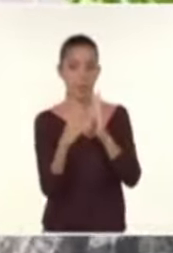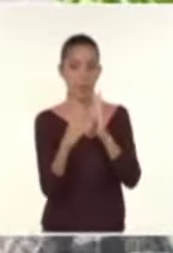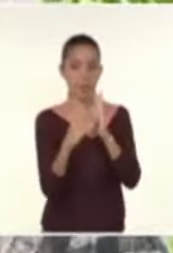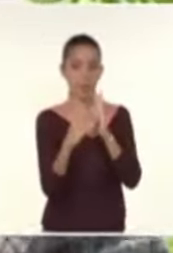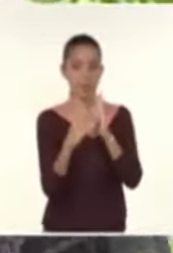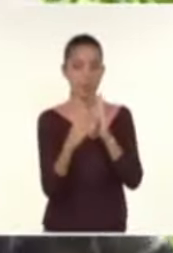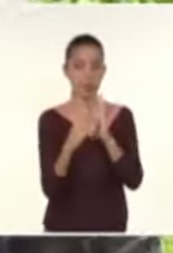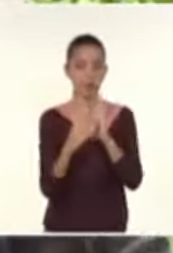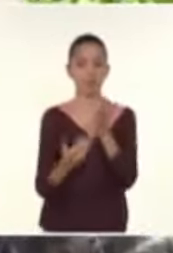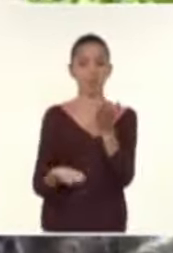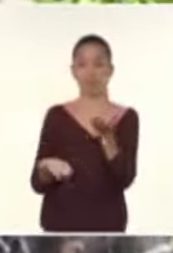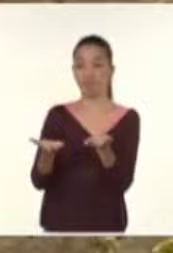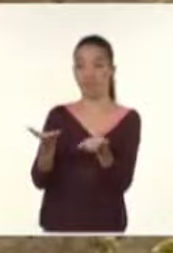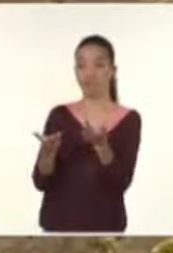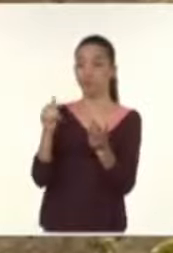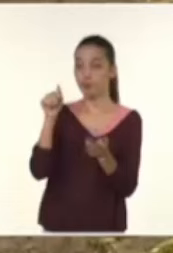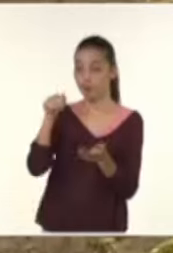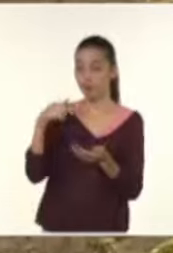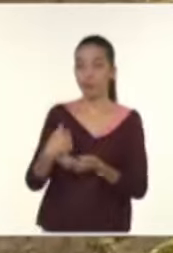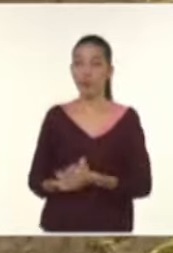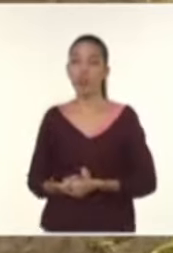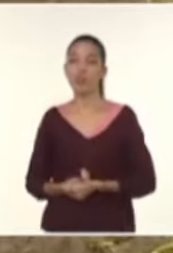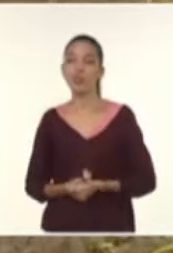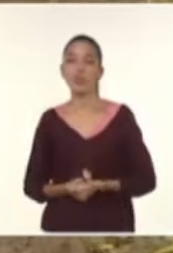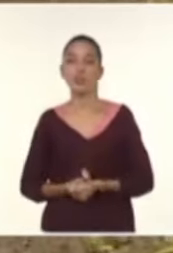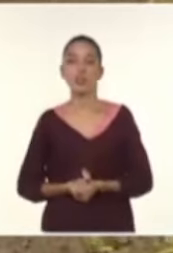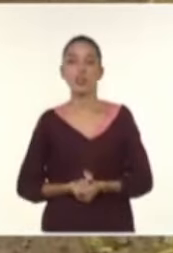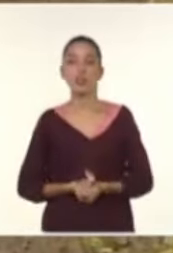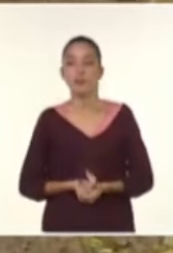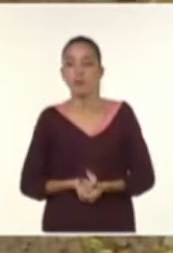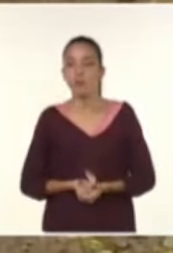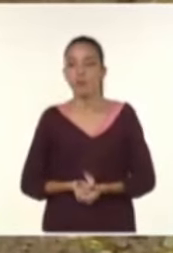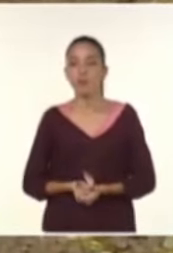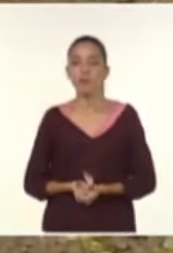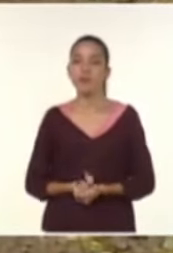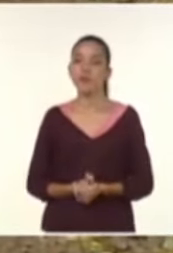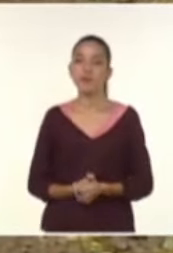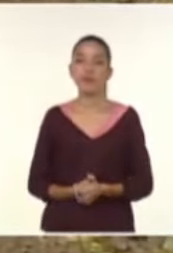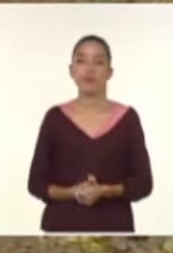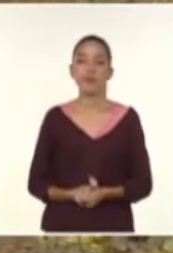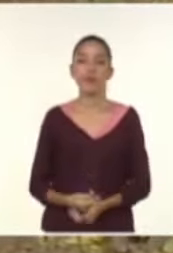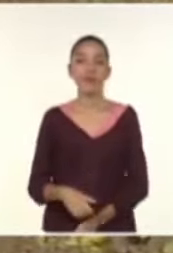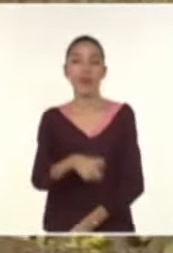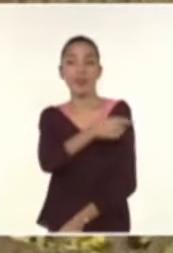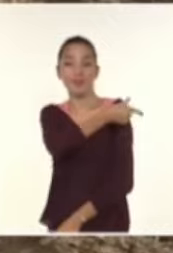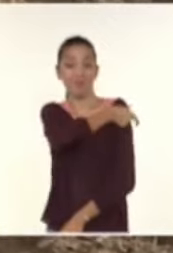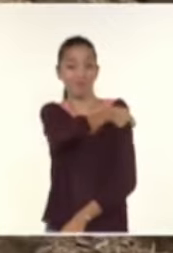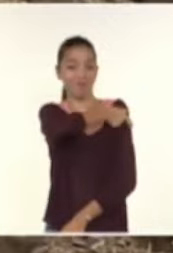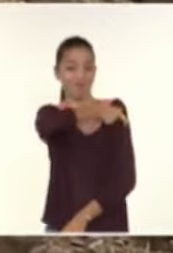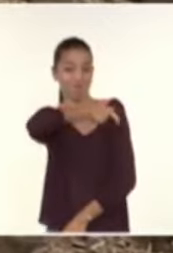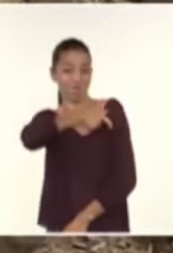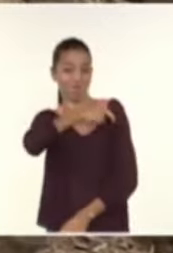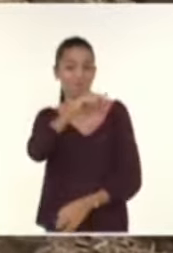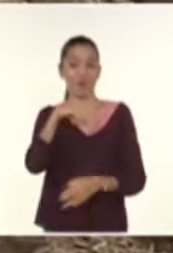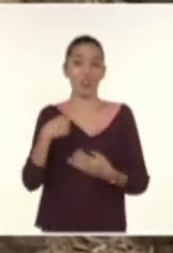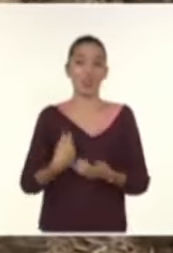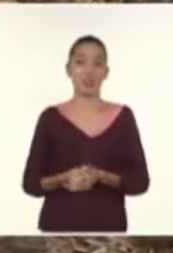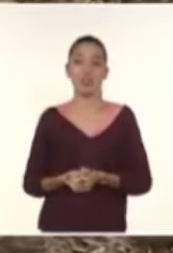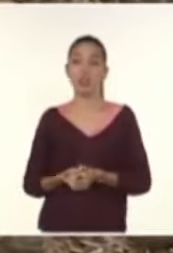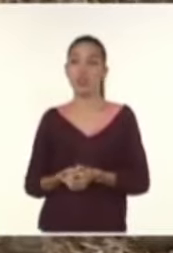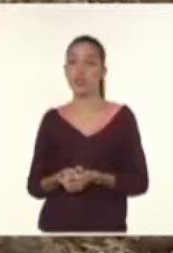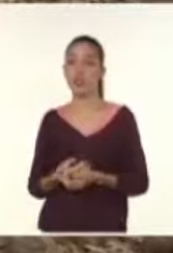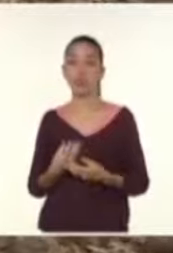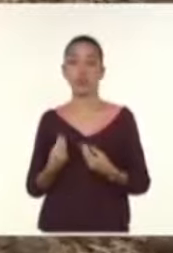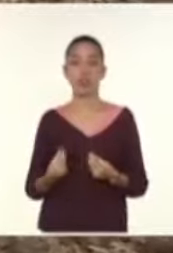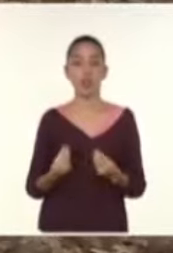provincia, incluso con el país. Honrar la gesta del Moncada compromete en la empresa agropecuaria Obdulio Morales a